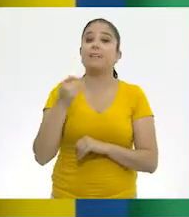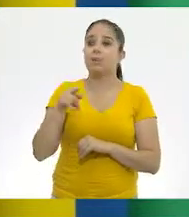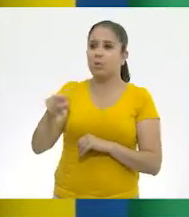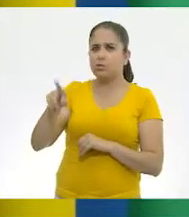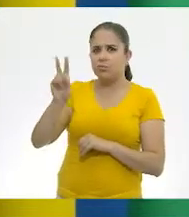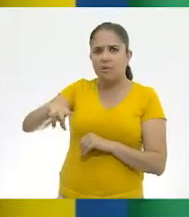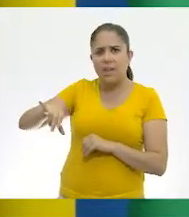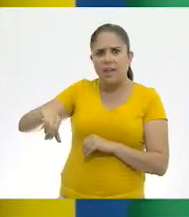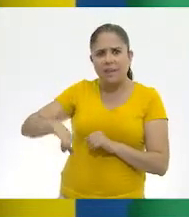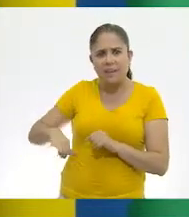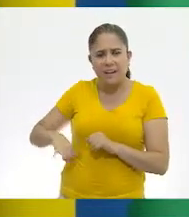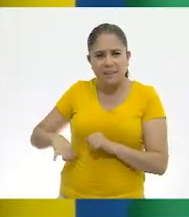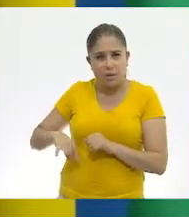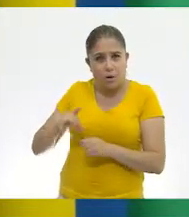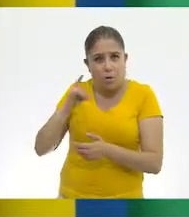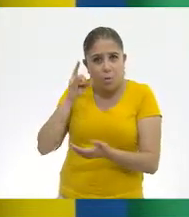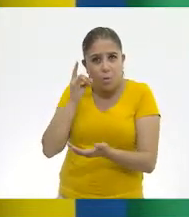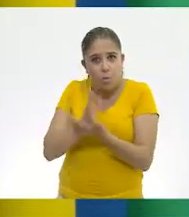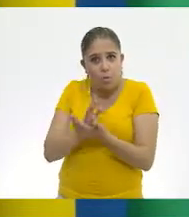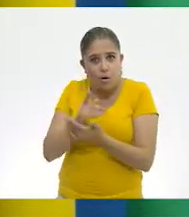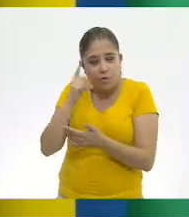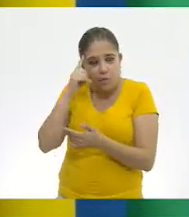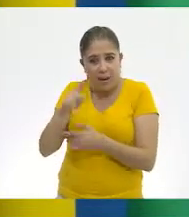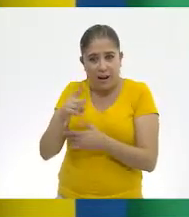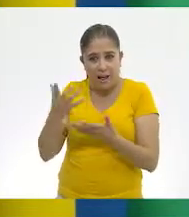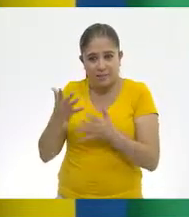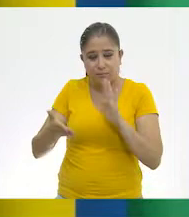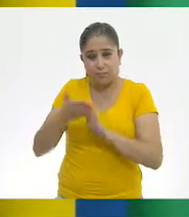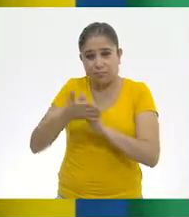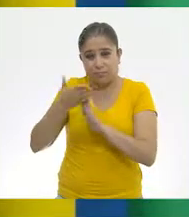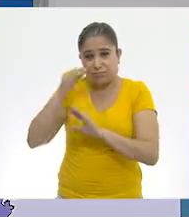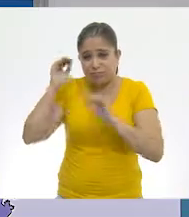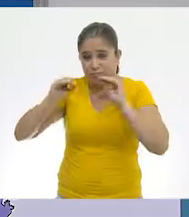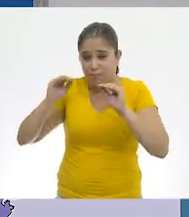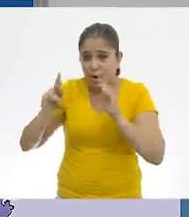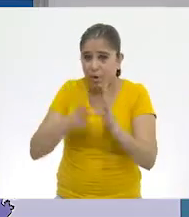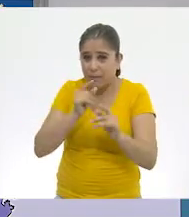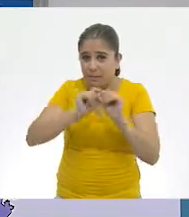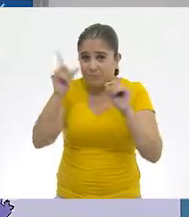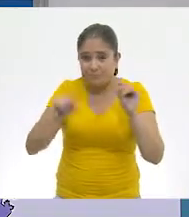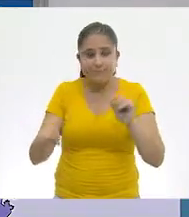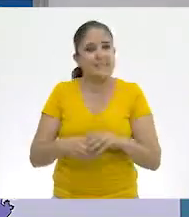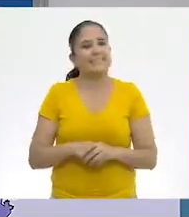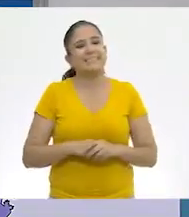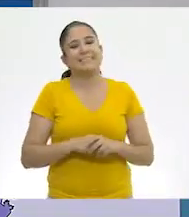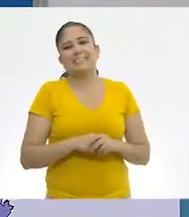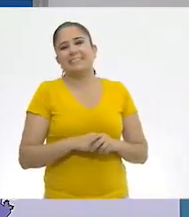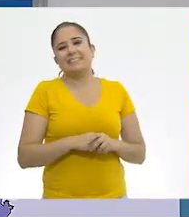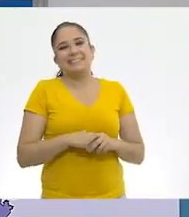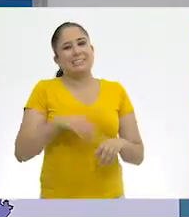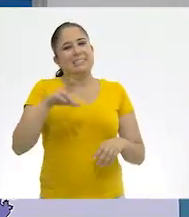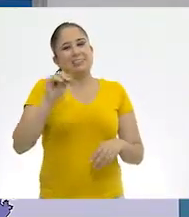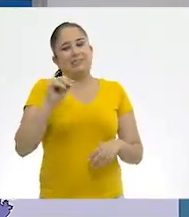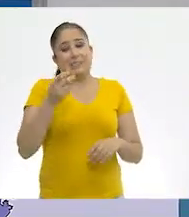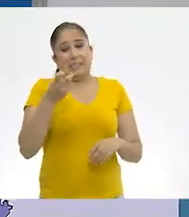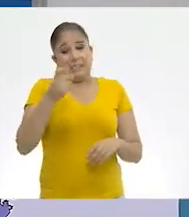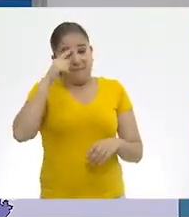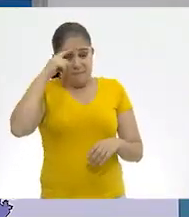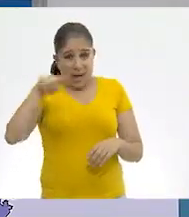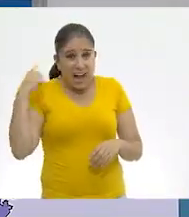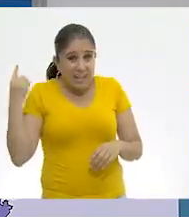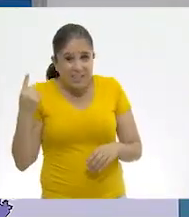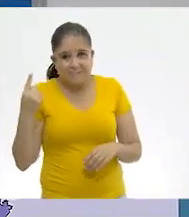pero ¿solo bastaba con la restauración de la República en el país? Pues no, ciertamente el asunto no iba a ser tan